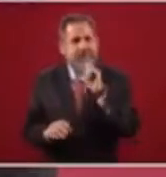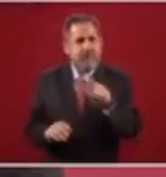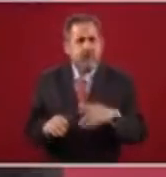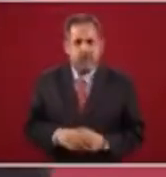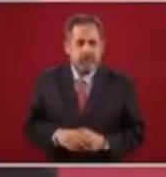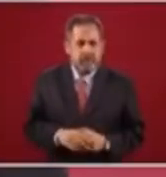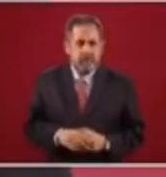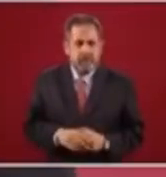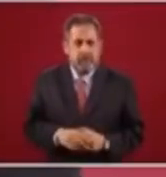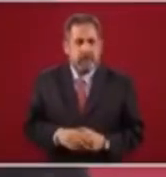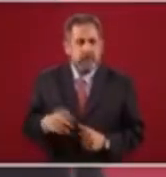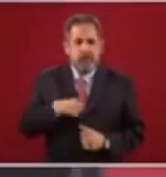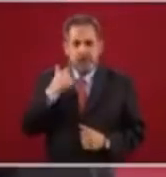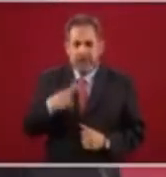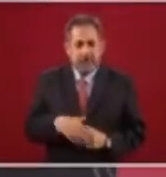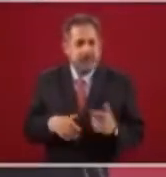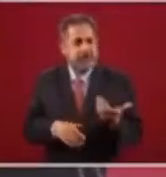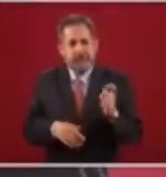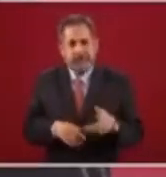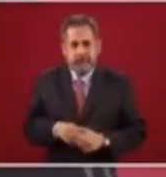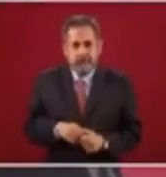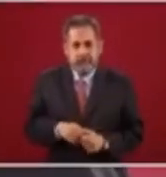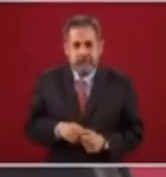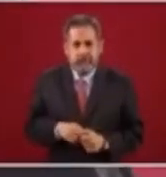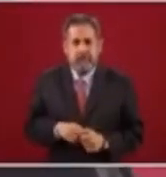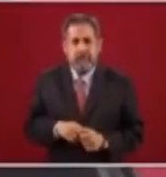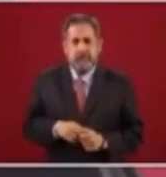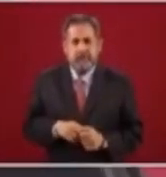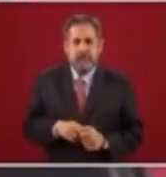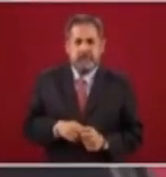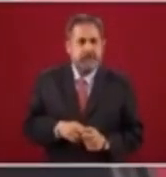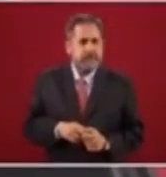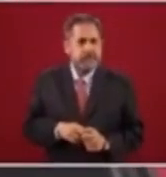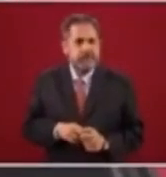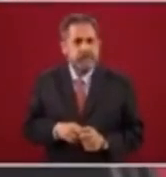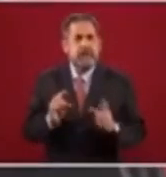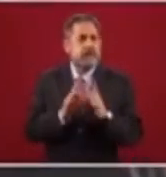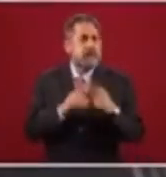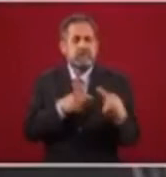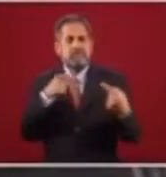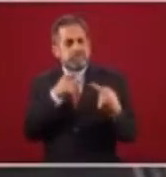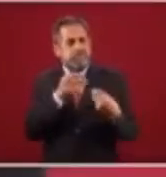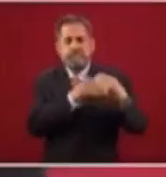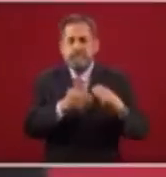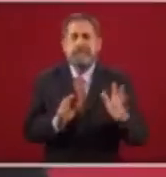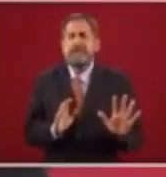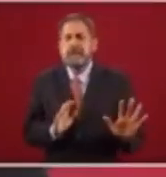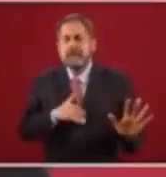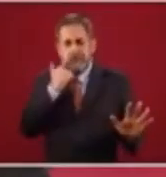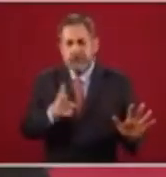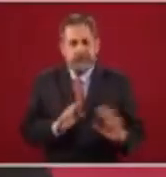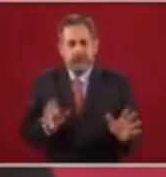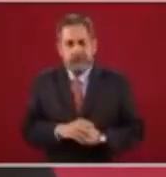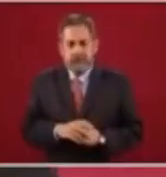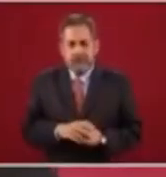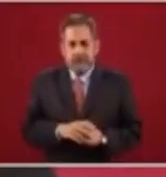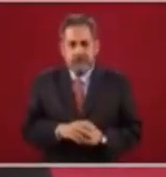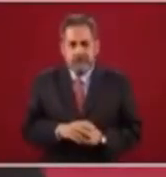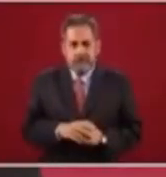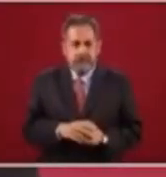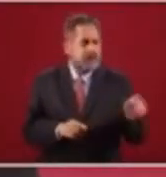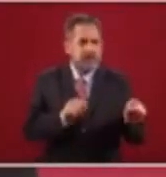quiero que presenten situaciones de conflicto en las que yo